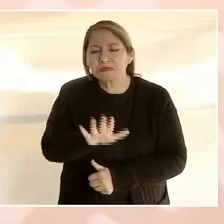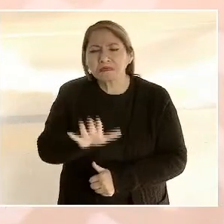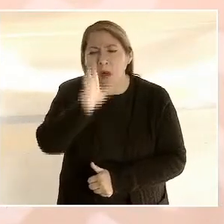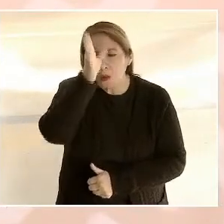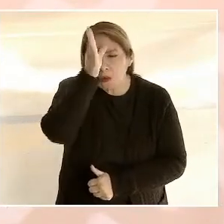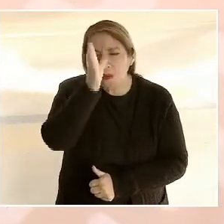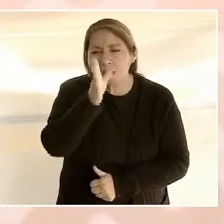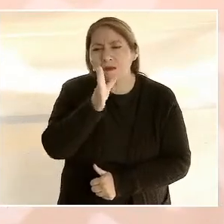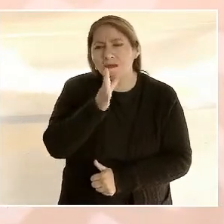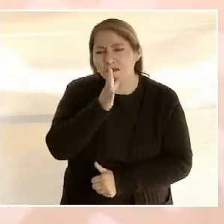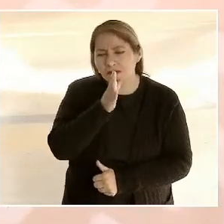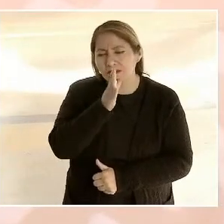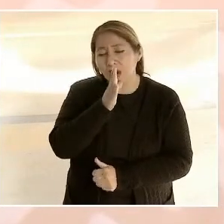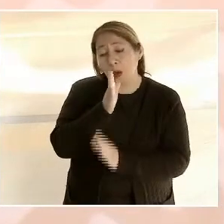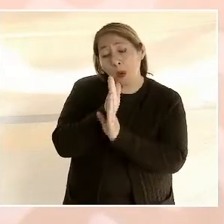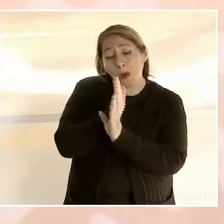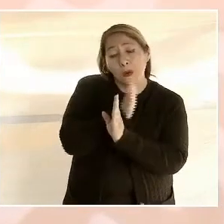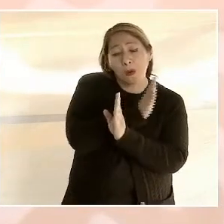de Coahuila,